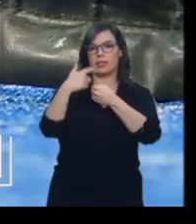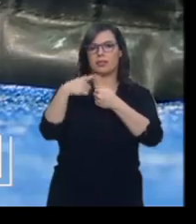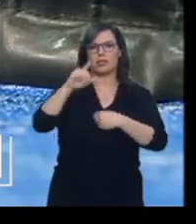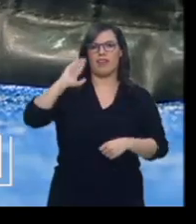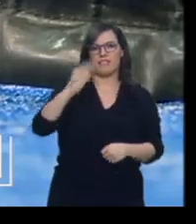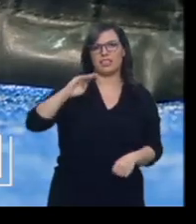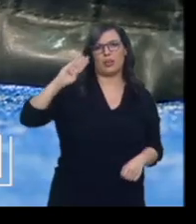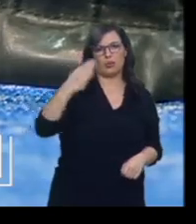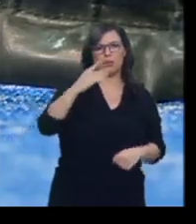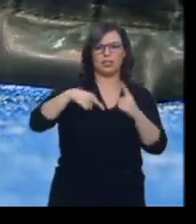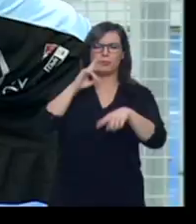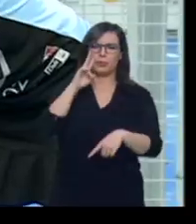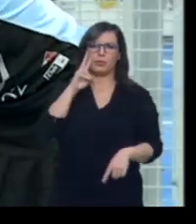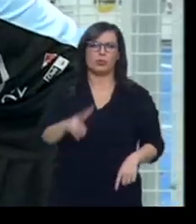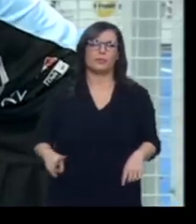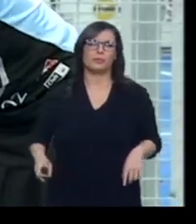clubes. Luego lo vemos.